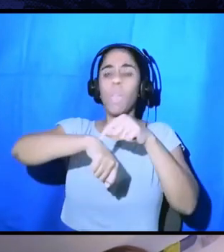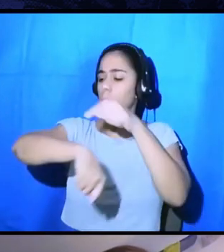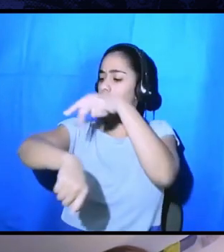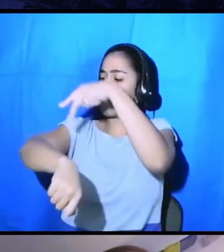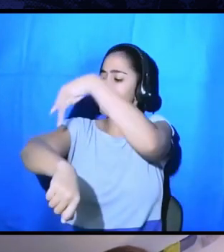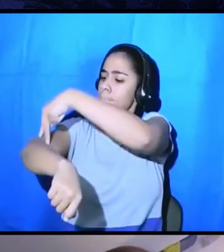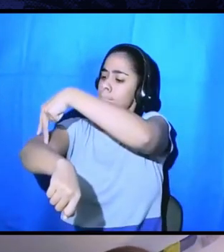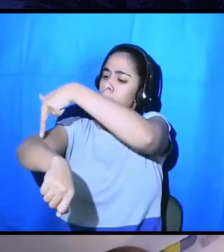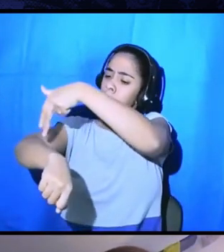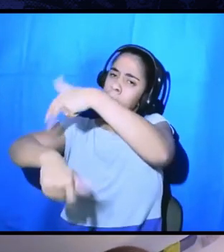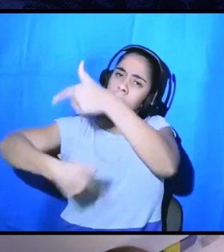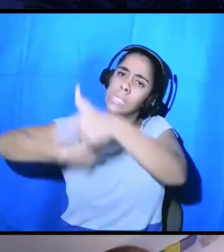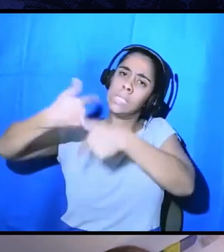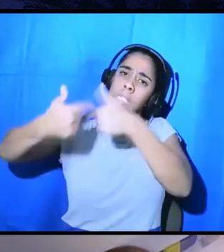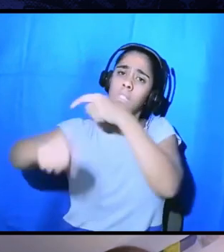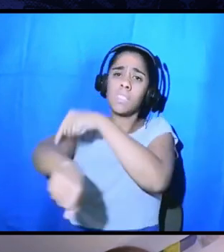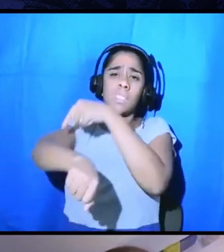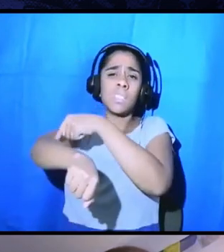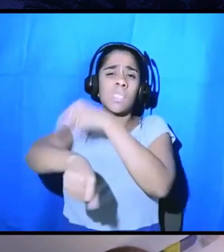jerárquicamente superior